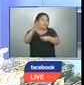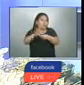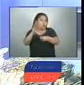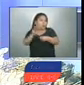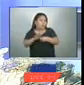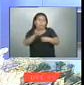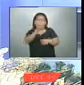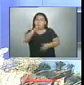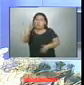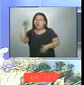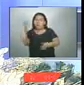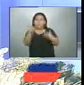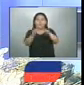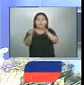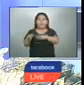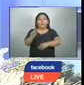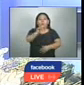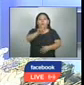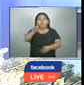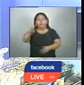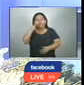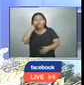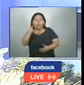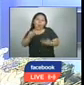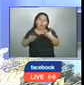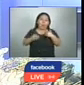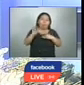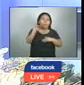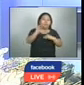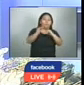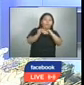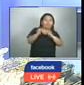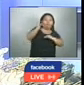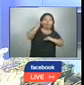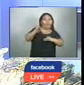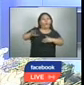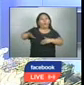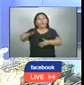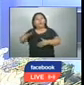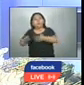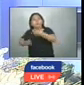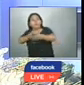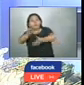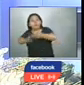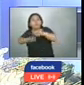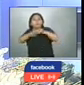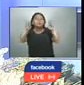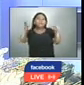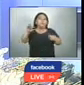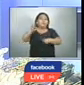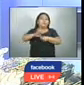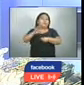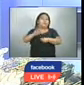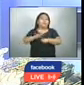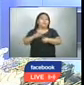países, donde destacan los avances y desafíos del uso de la tecnología en los procesos electorales.